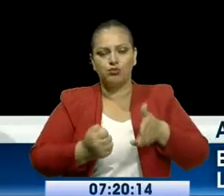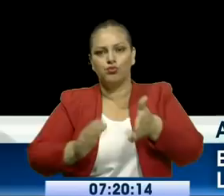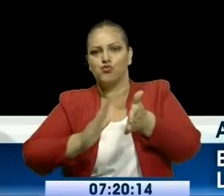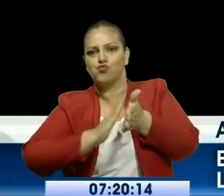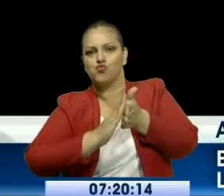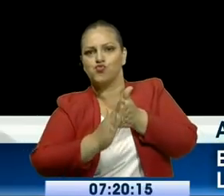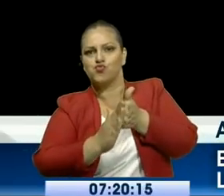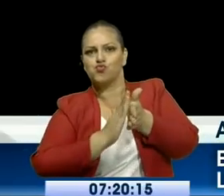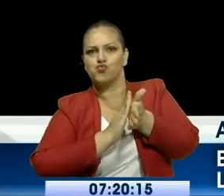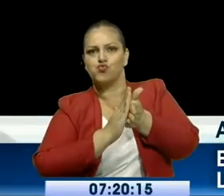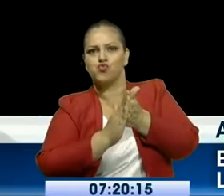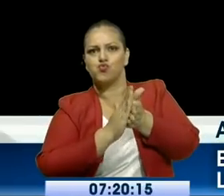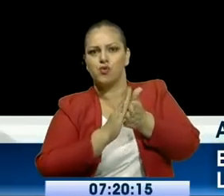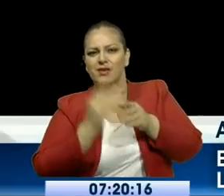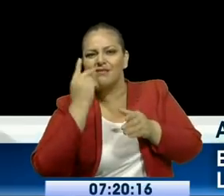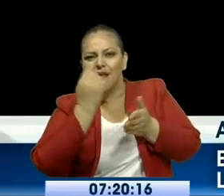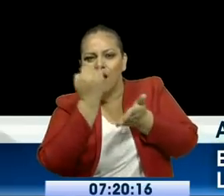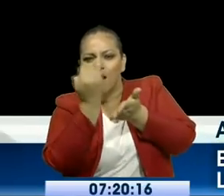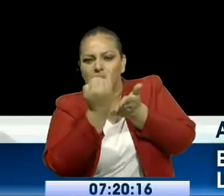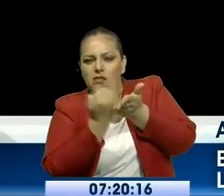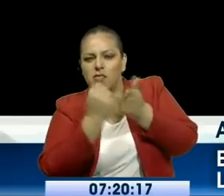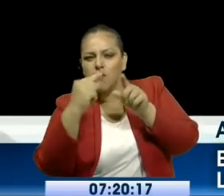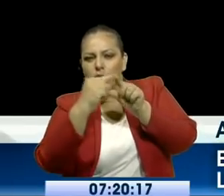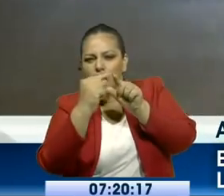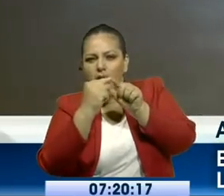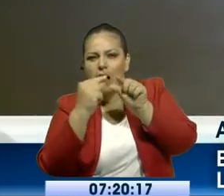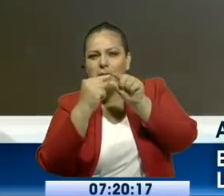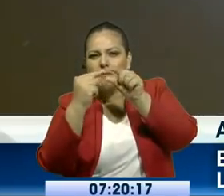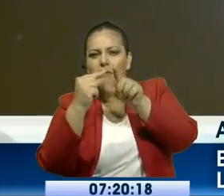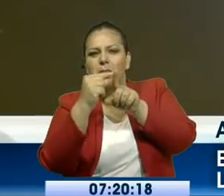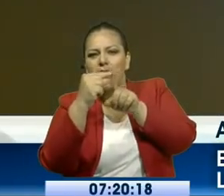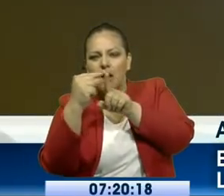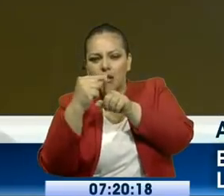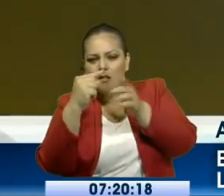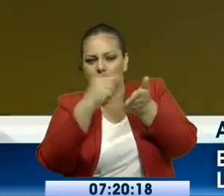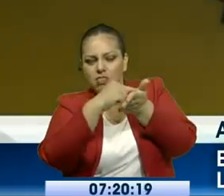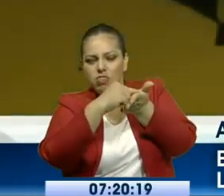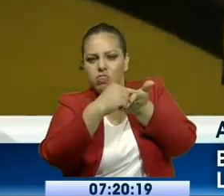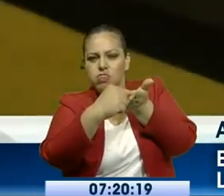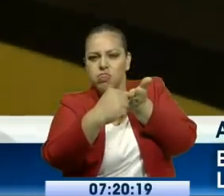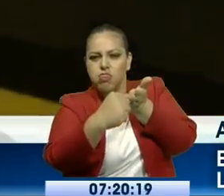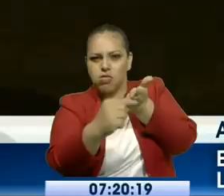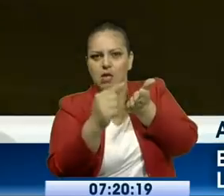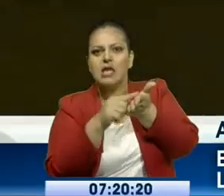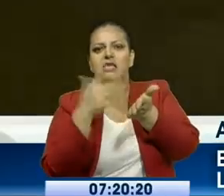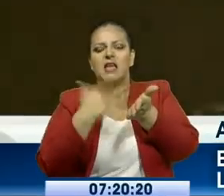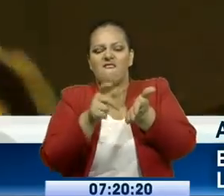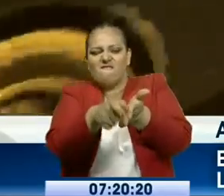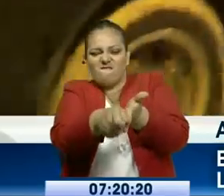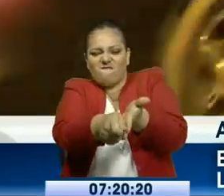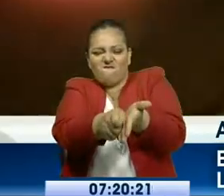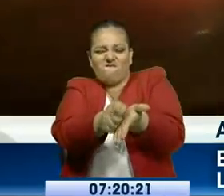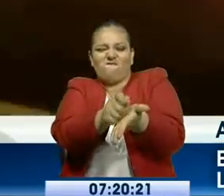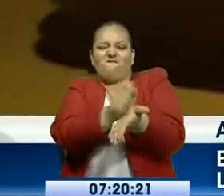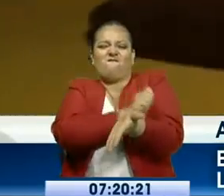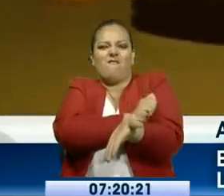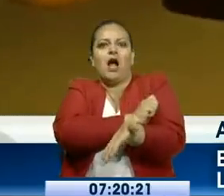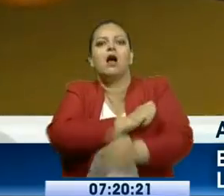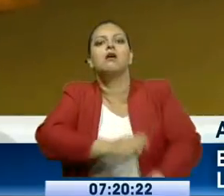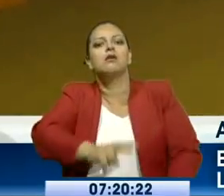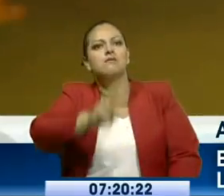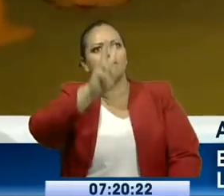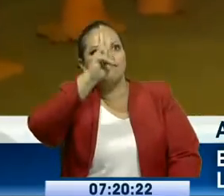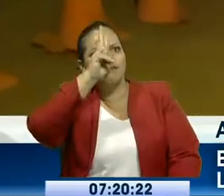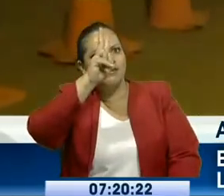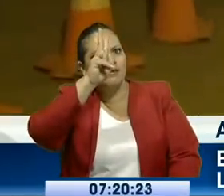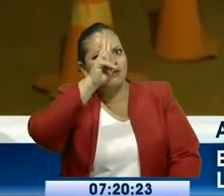de la evidencia que fiscalía necesitaba para llevar consigo el carro. El auto permanece retenido en los patios de